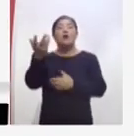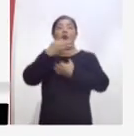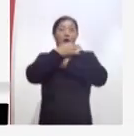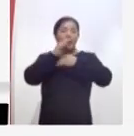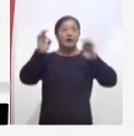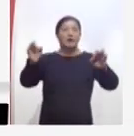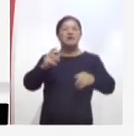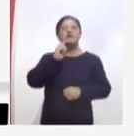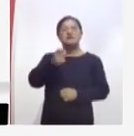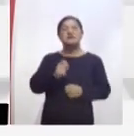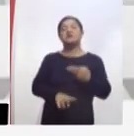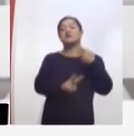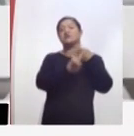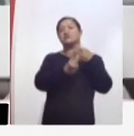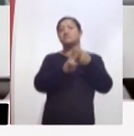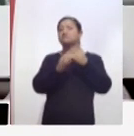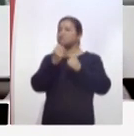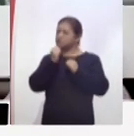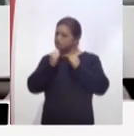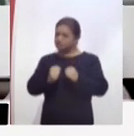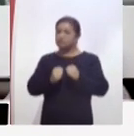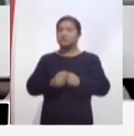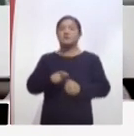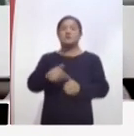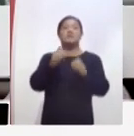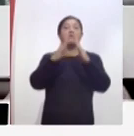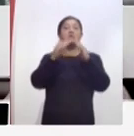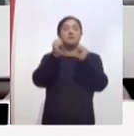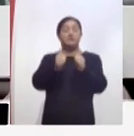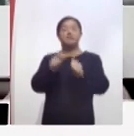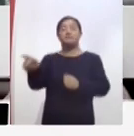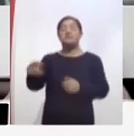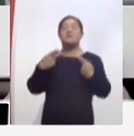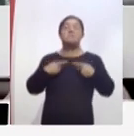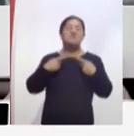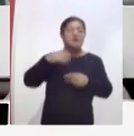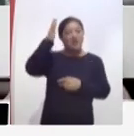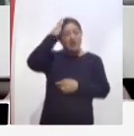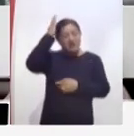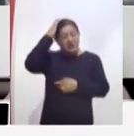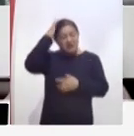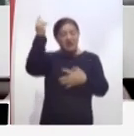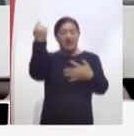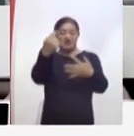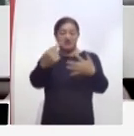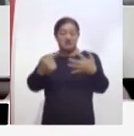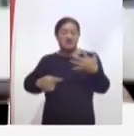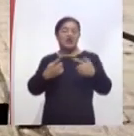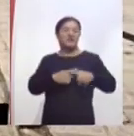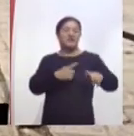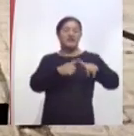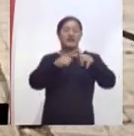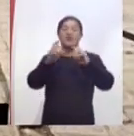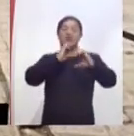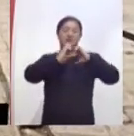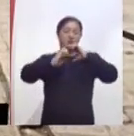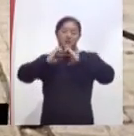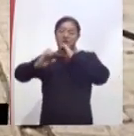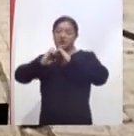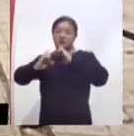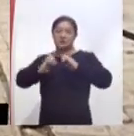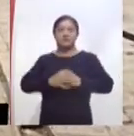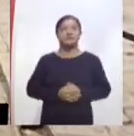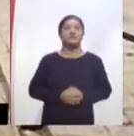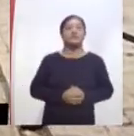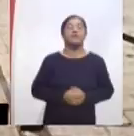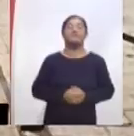campaña Quédate en Casa, en el cual directivos, periodistas, conductores, locutores y reporteros gráficos de 20 medios de comunicación